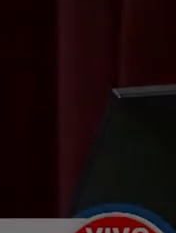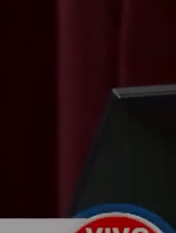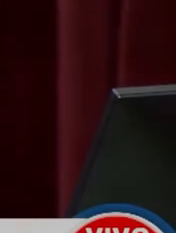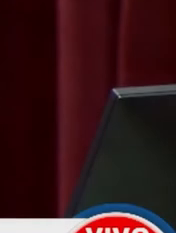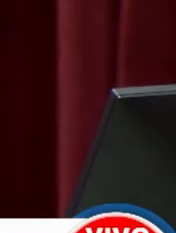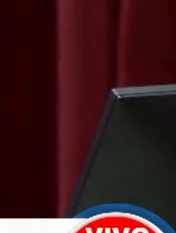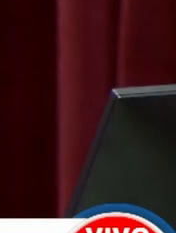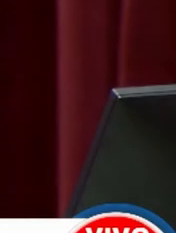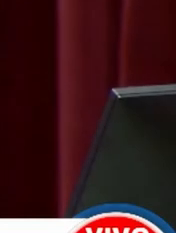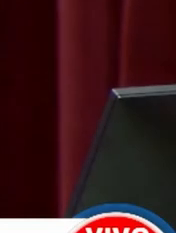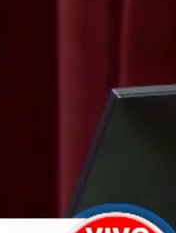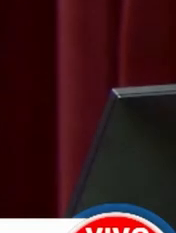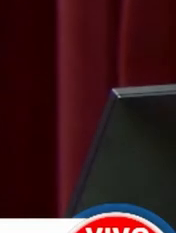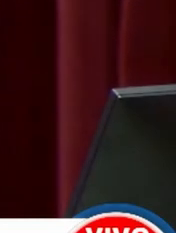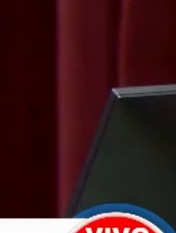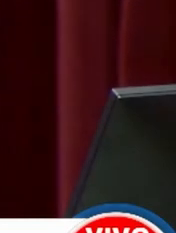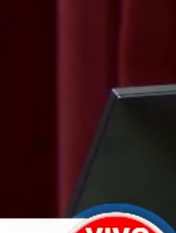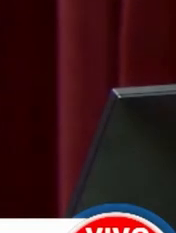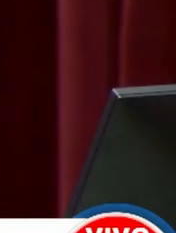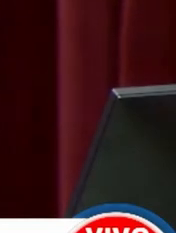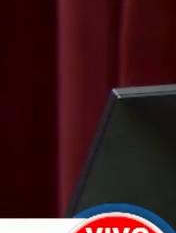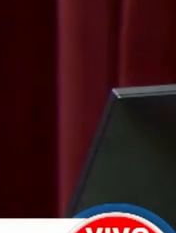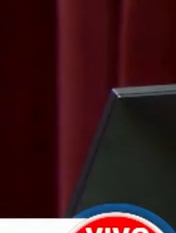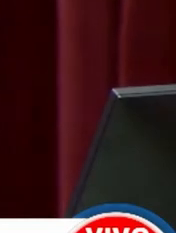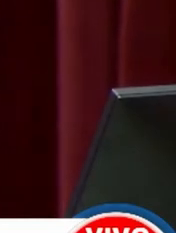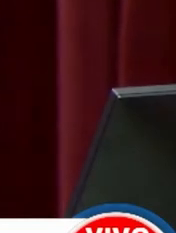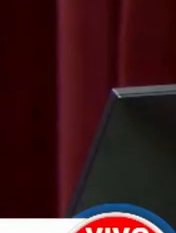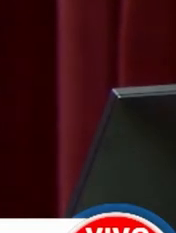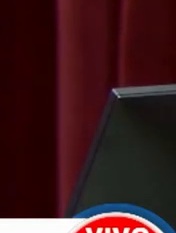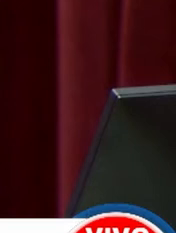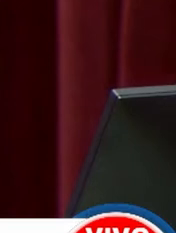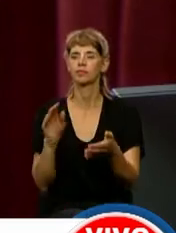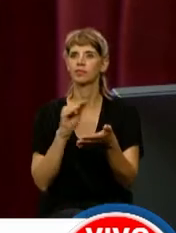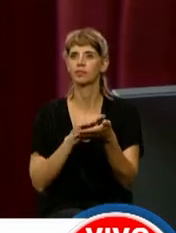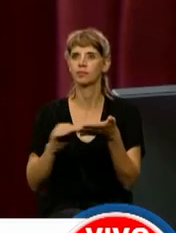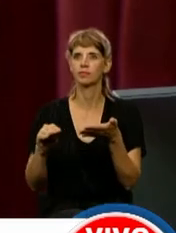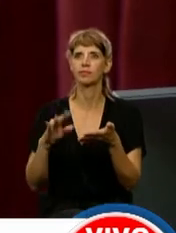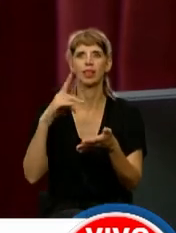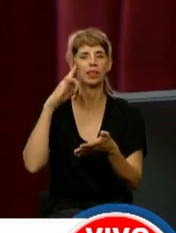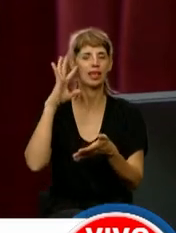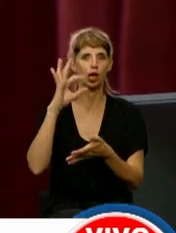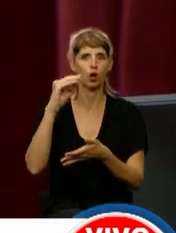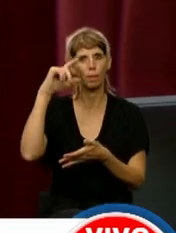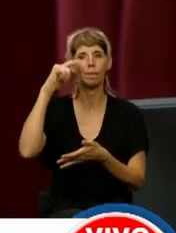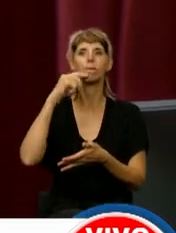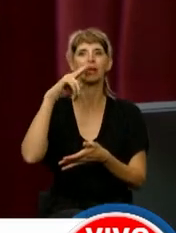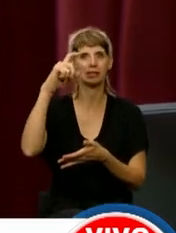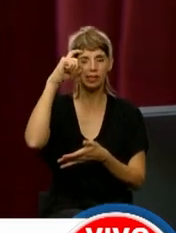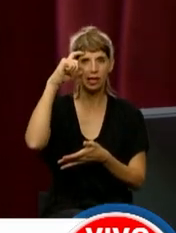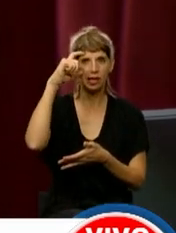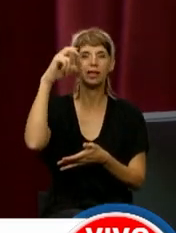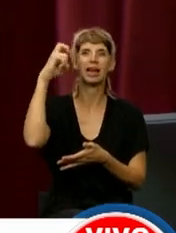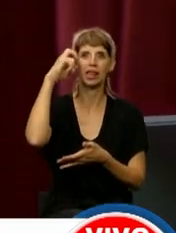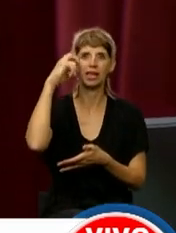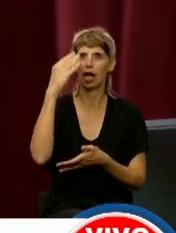siguiendo una lista de oradores el diputado diego mestre juntos por el cambio se recordó va tiene la